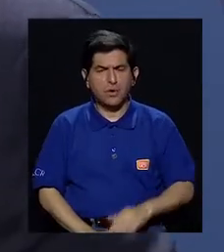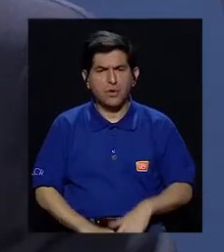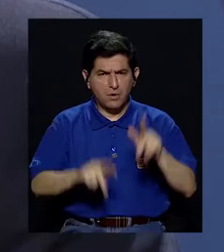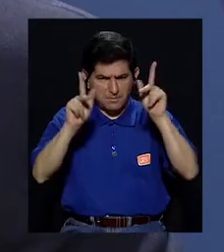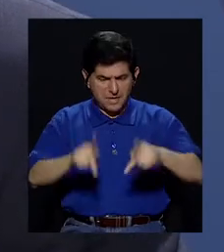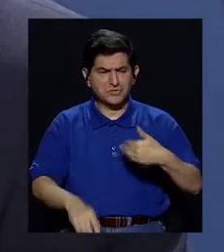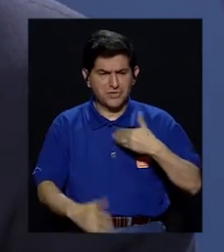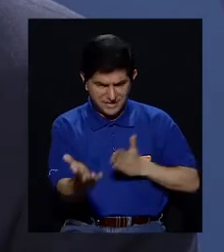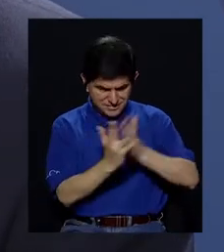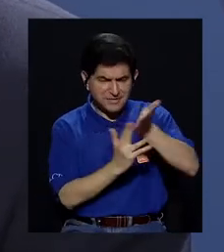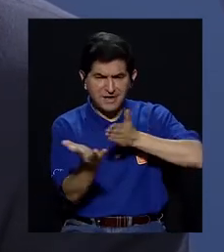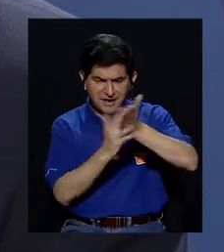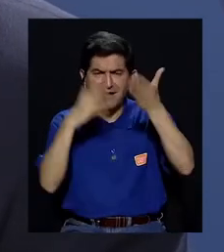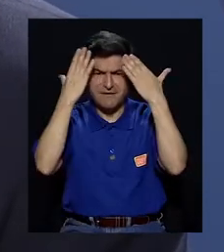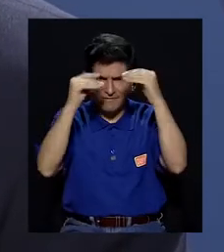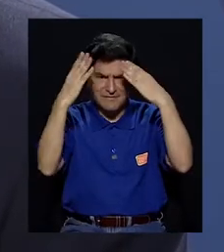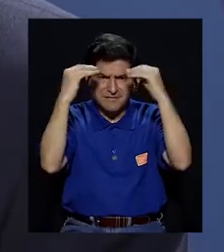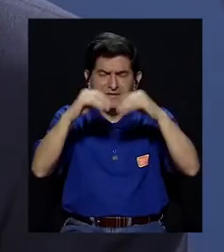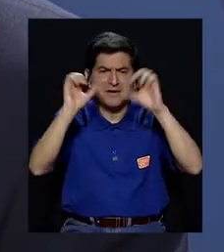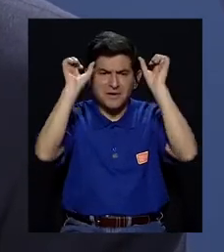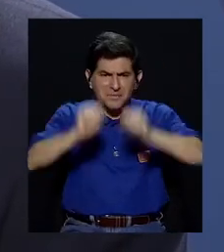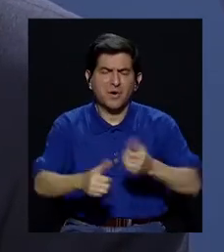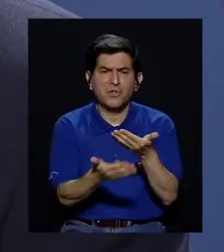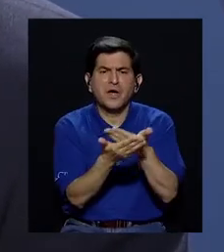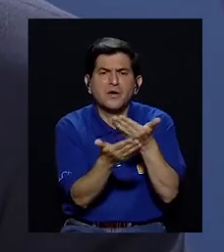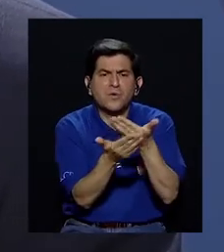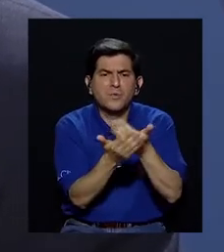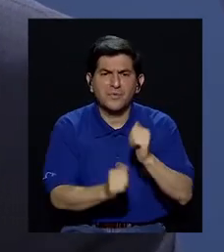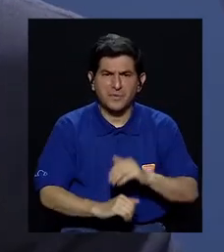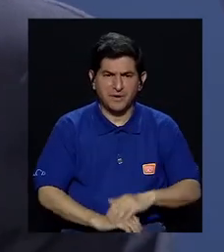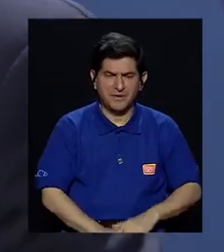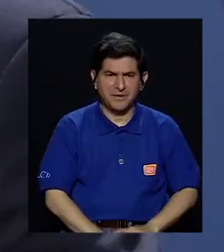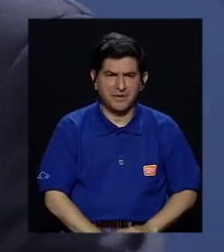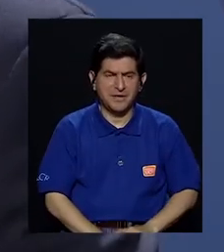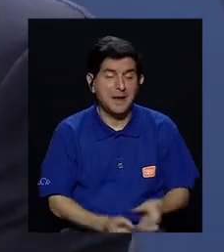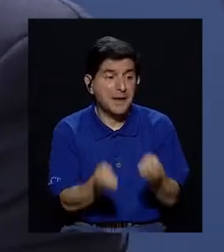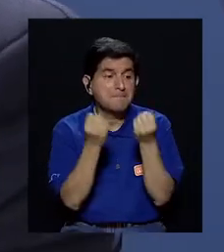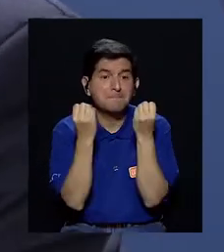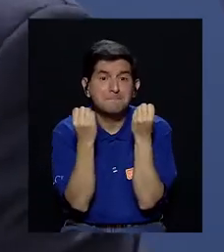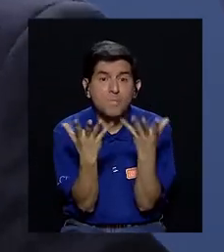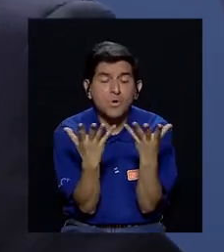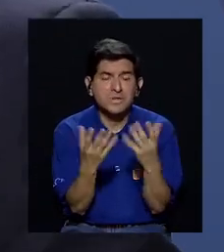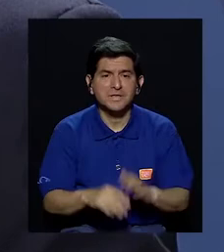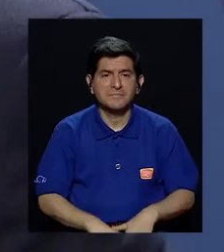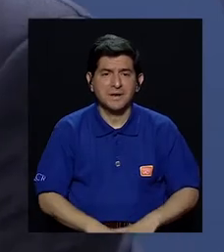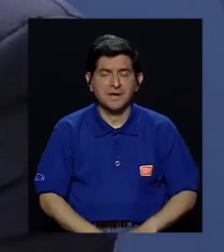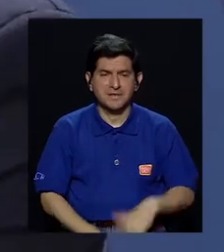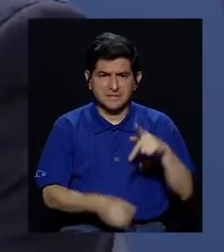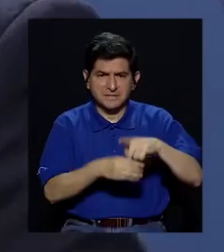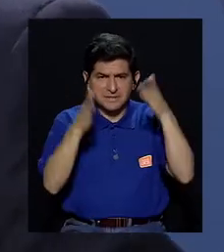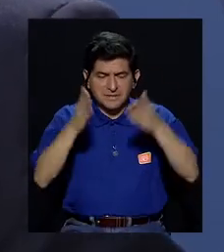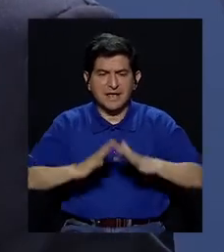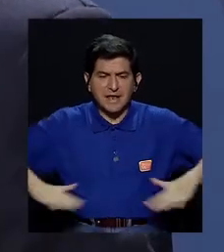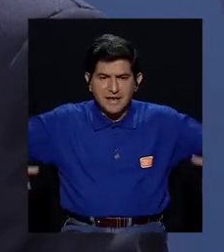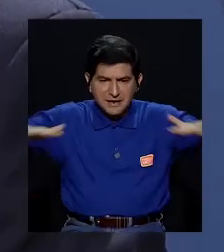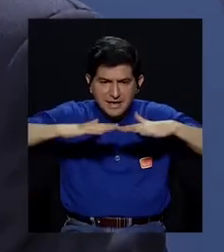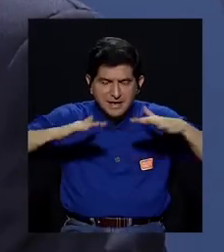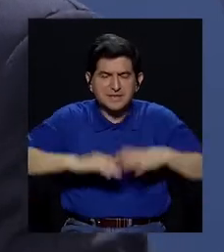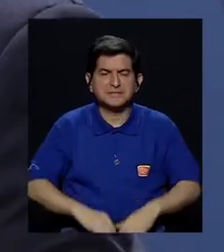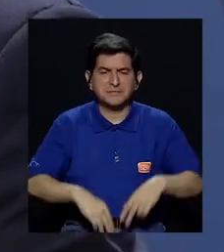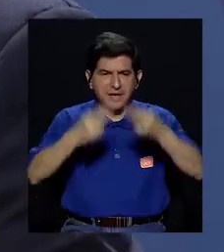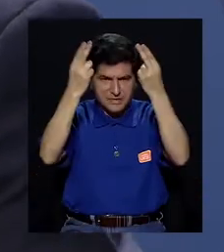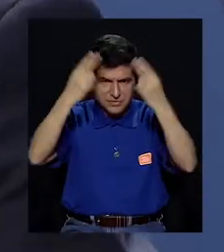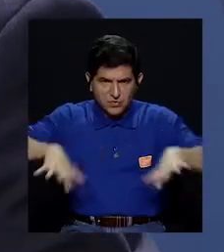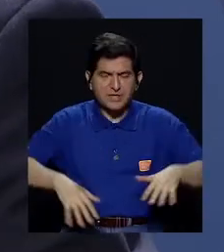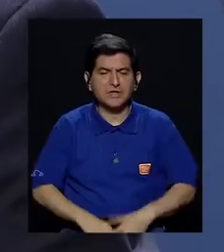electorado tiene acceso a información como para verificar por su propia cuenta y hay un montón de actores en el ecosistema digital